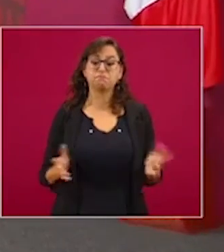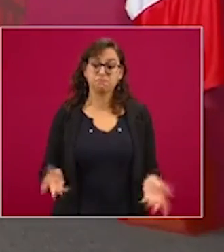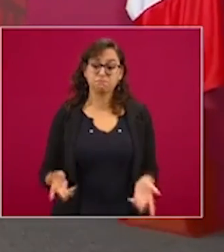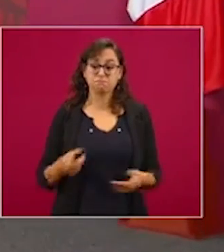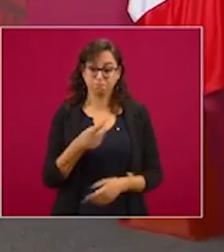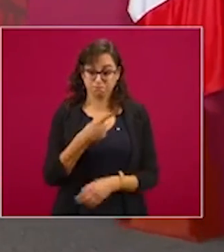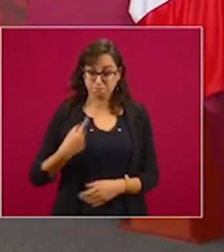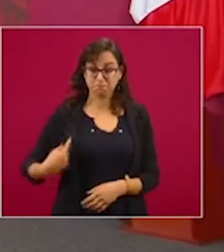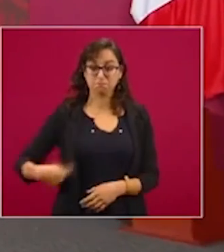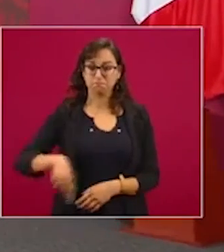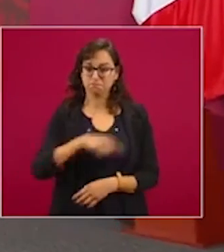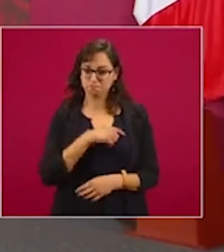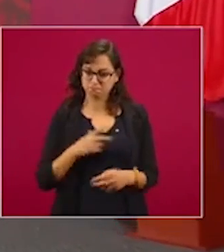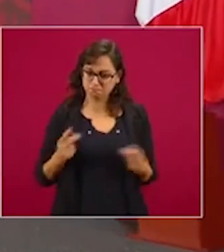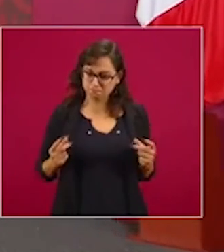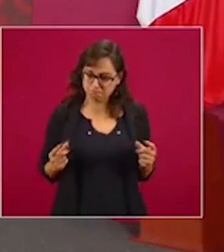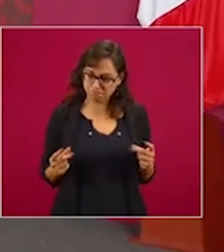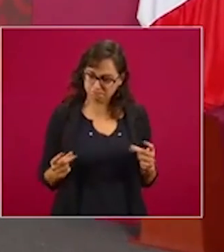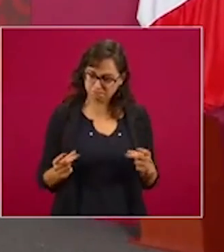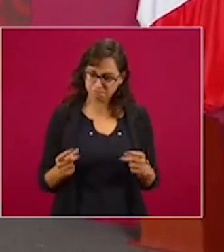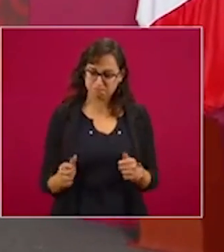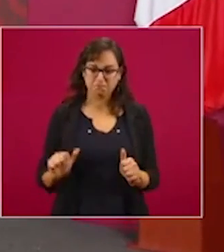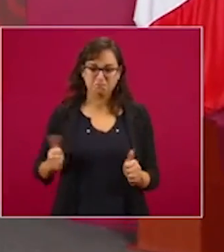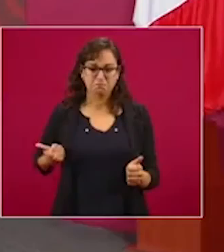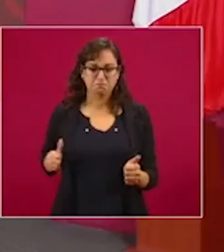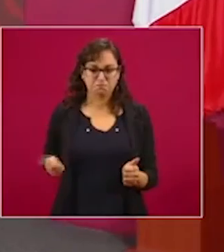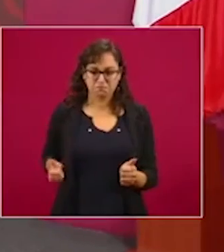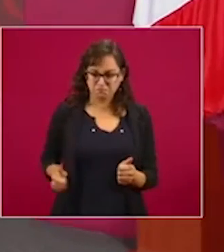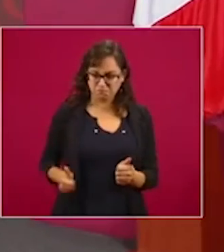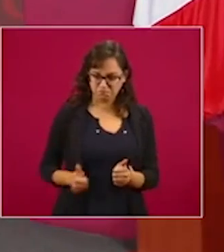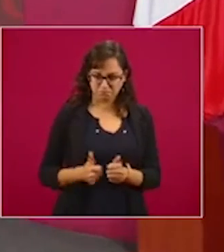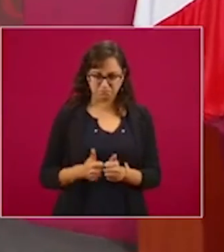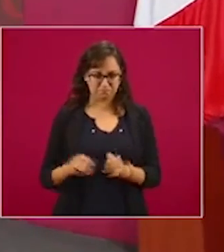día, decir nunca más